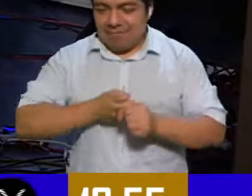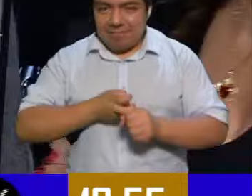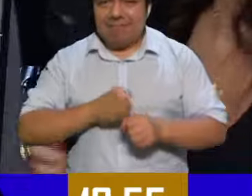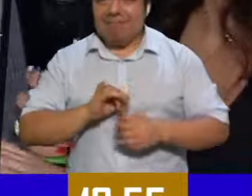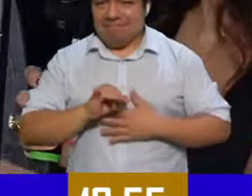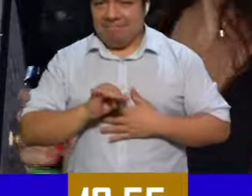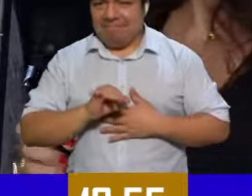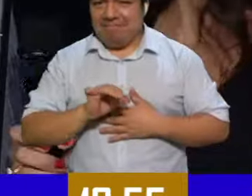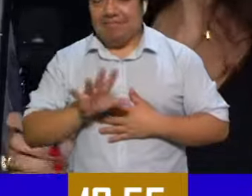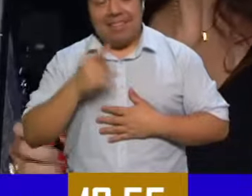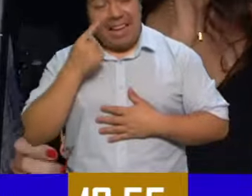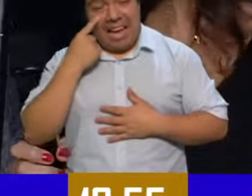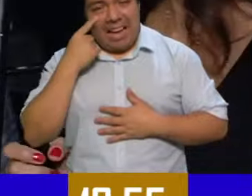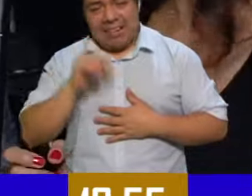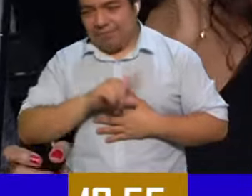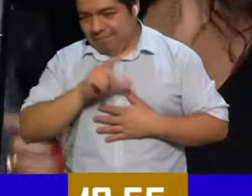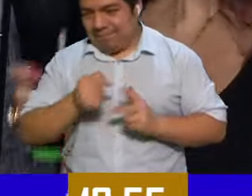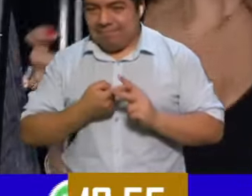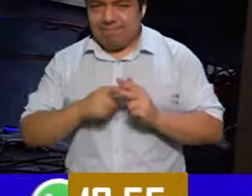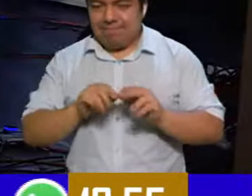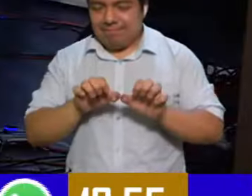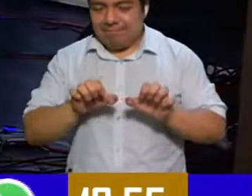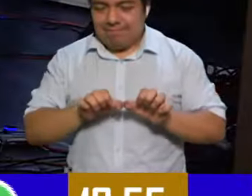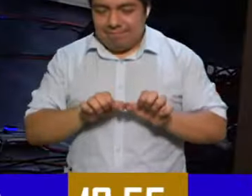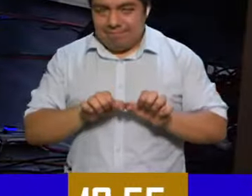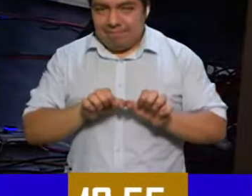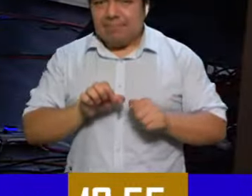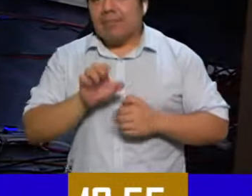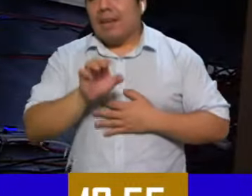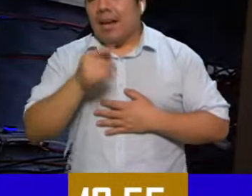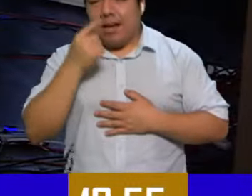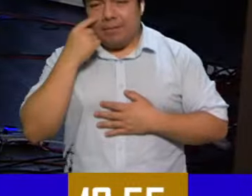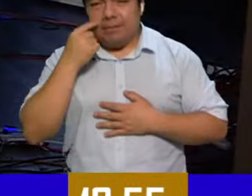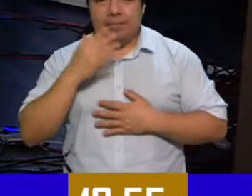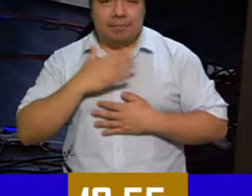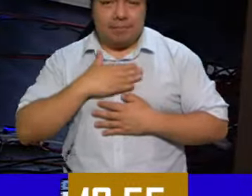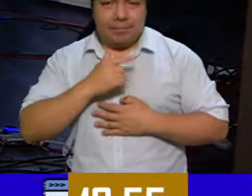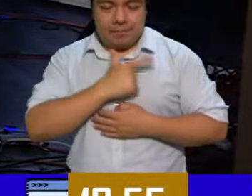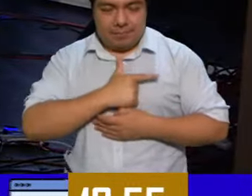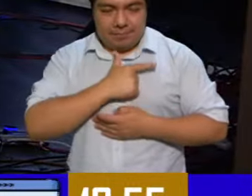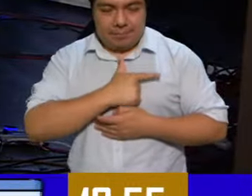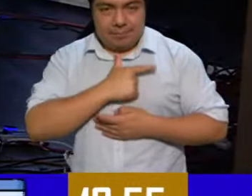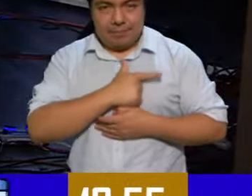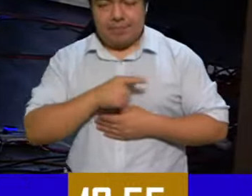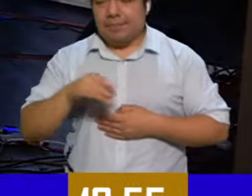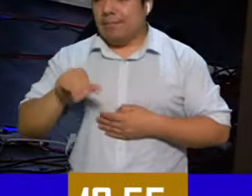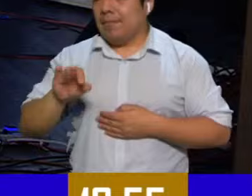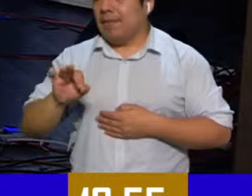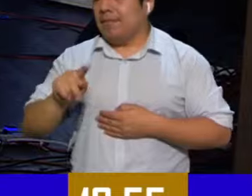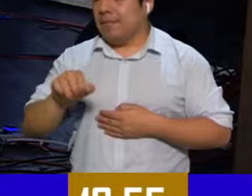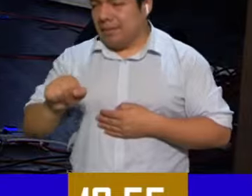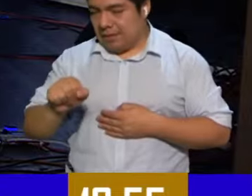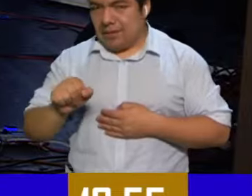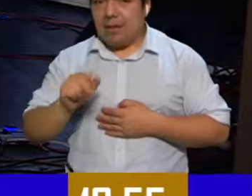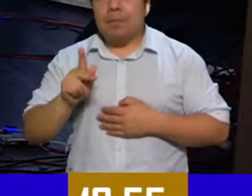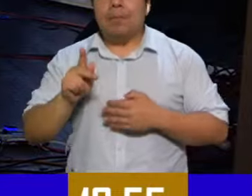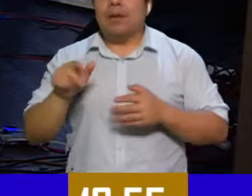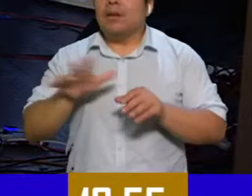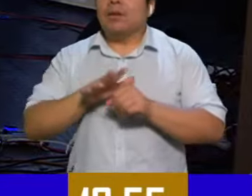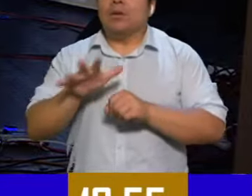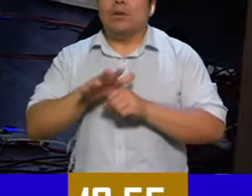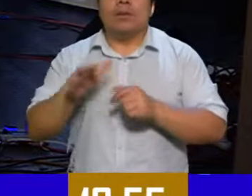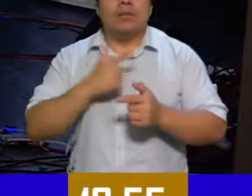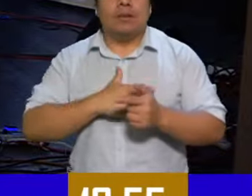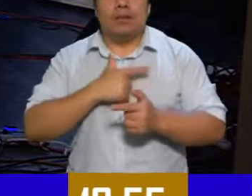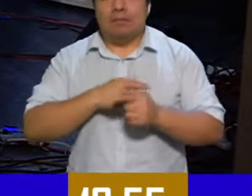brutal. Oye, y de ahí salió. De ahí. Así es. Ahora, a ver, yo les voy a confesar, yo soy muy fan de los Misfits, pero yo quiero saber sus influencias, aparte de